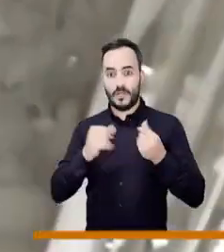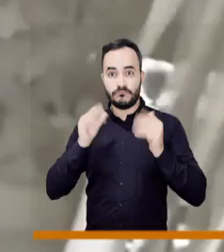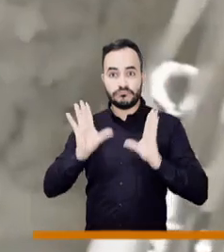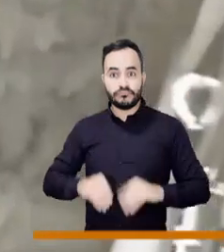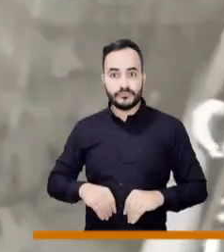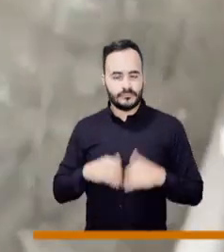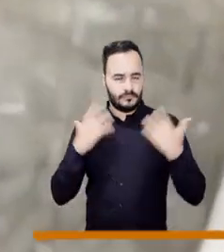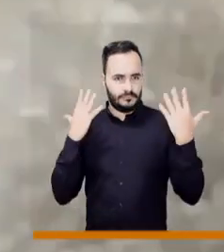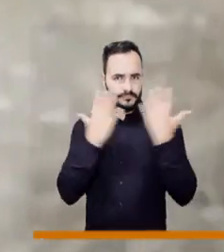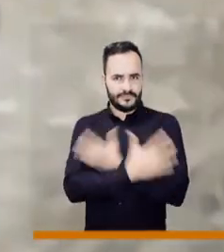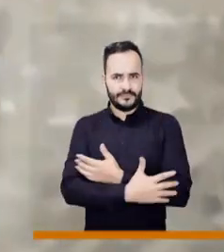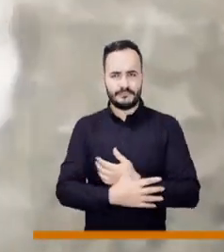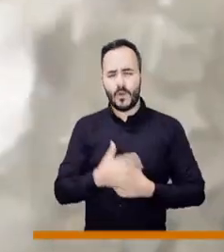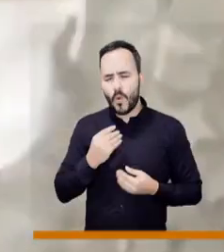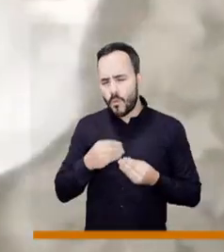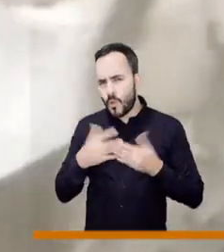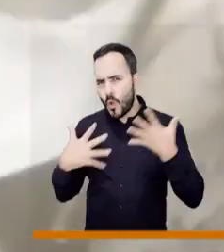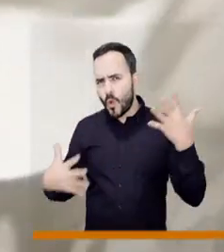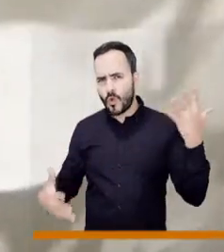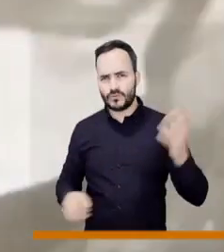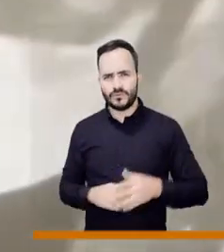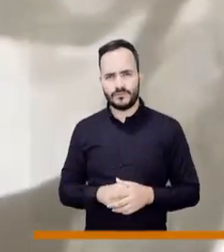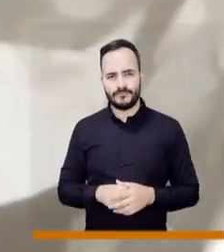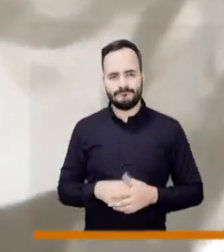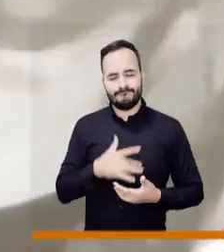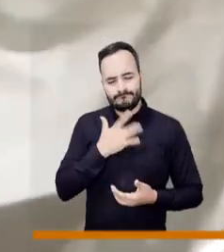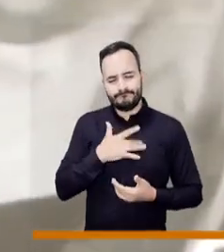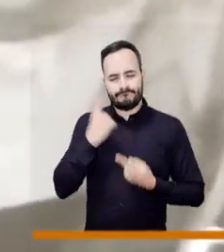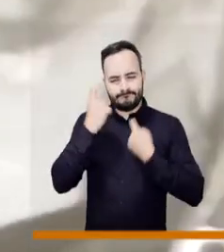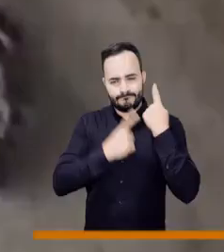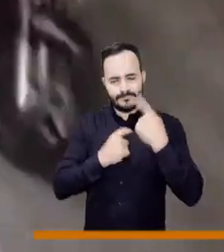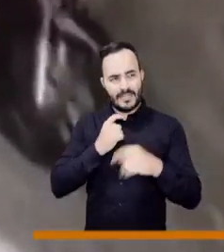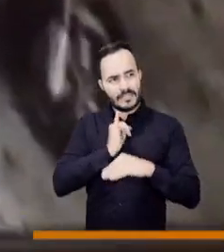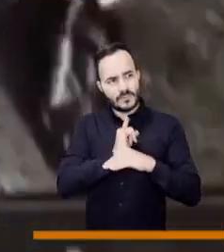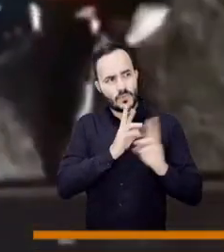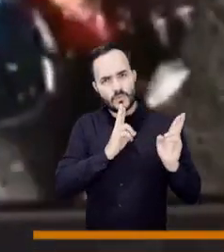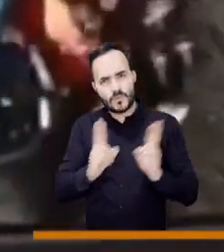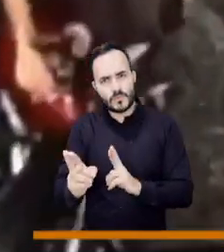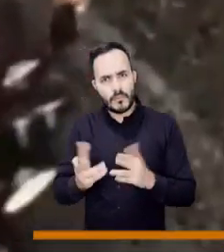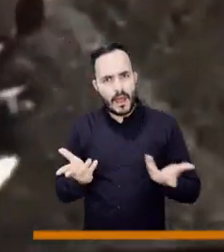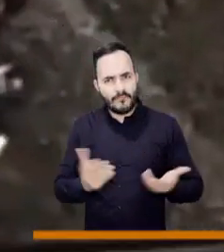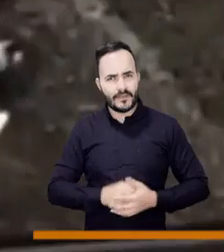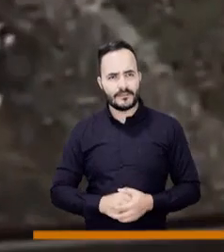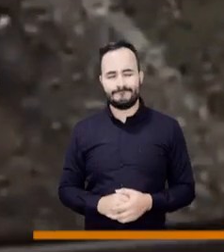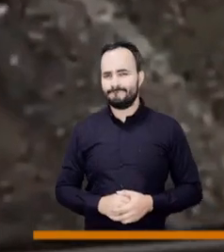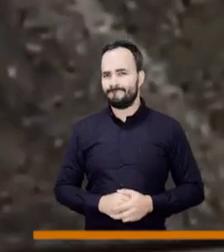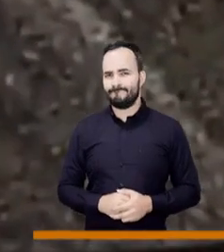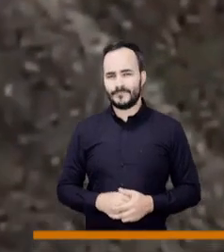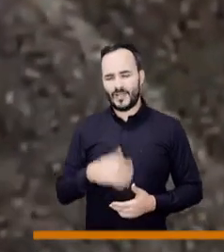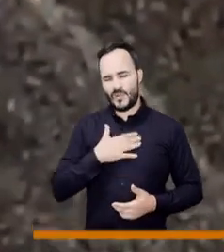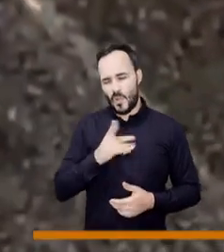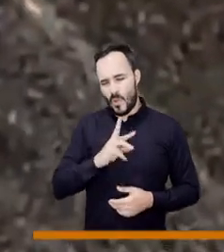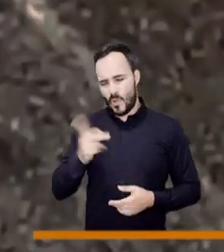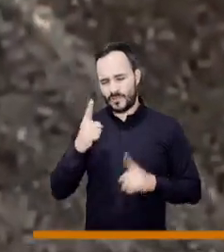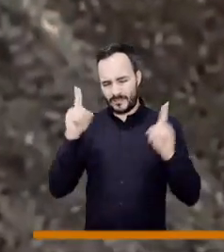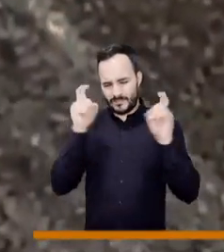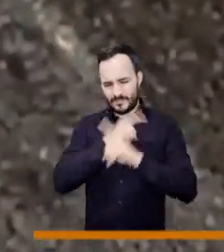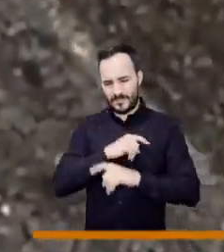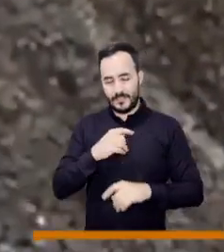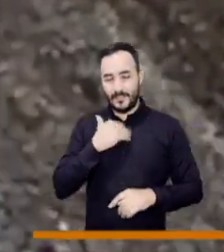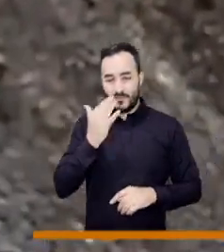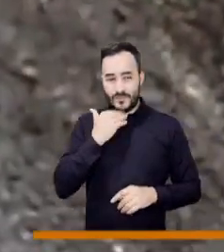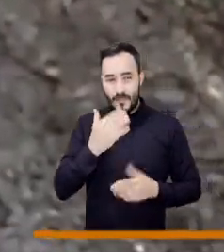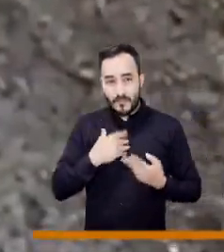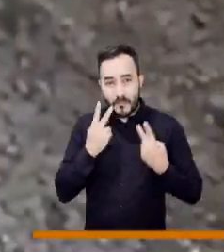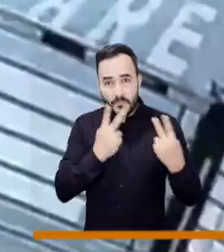después salió que ya no tiene un peso en la... Es decir, aquí hay un montón de cosas y tiene que haber una respuesta institucional. Y yo por eso también hago una reflexión.